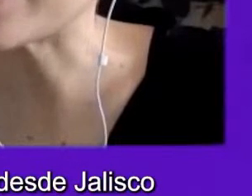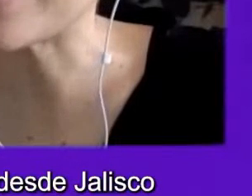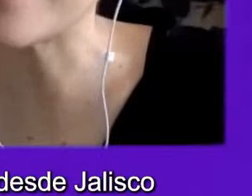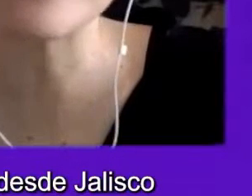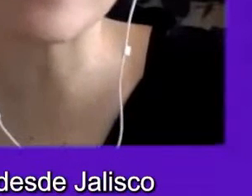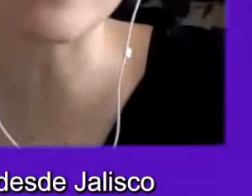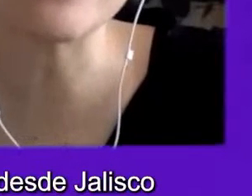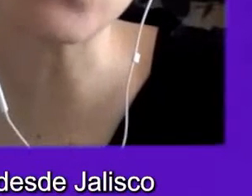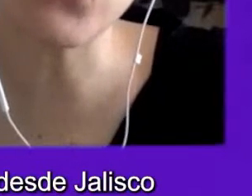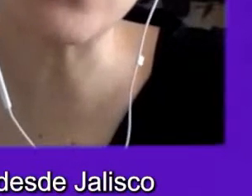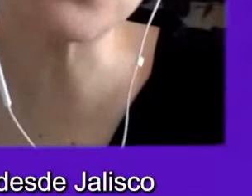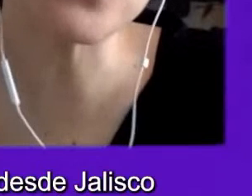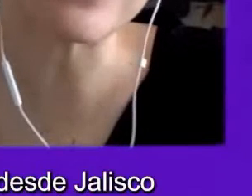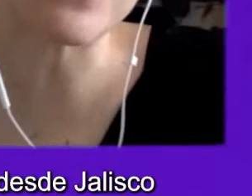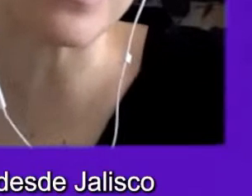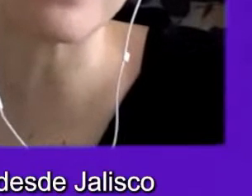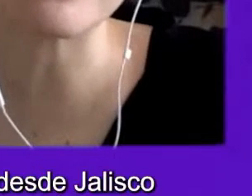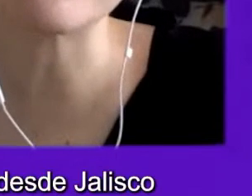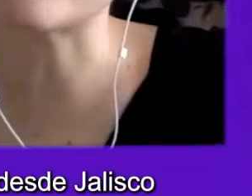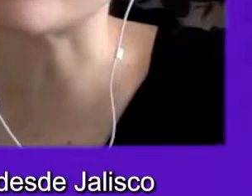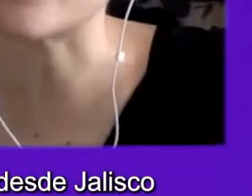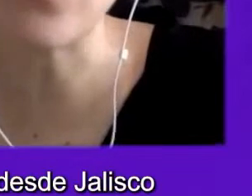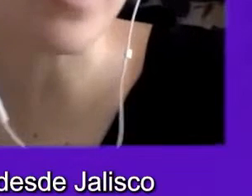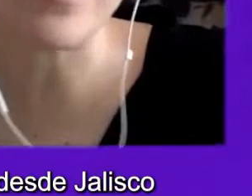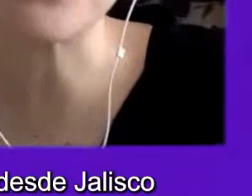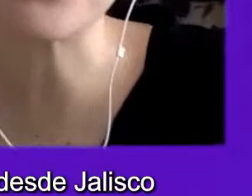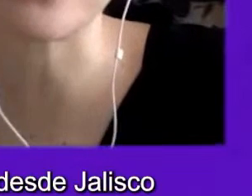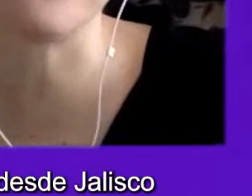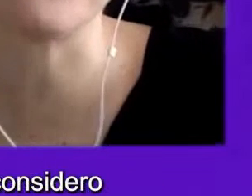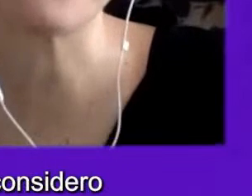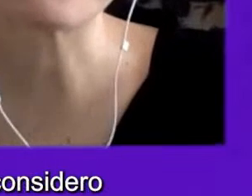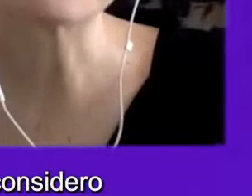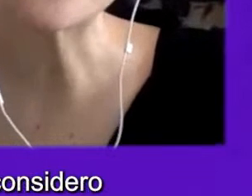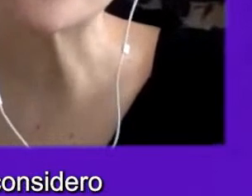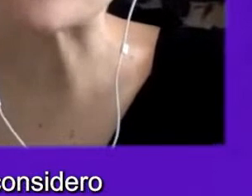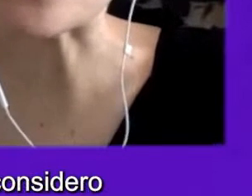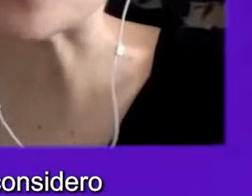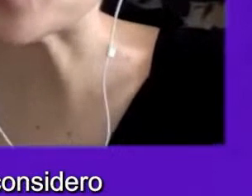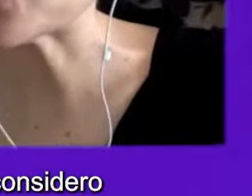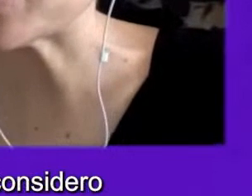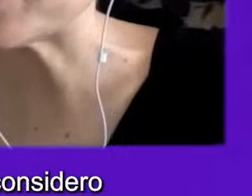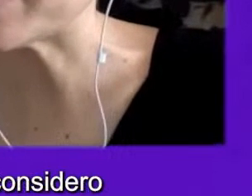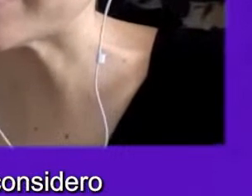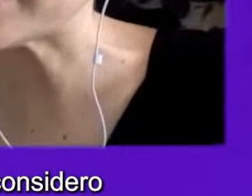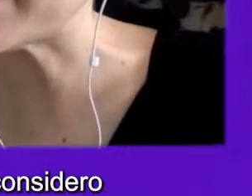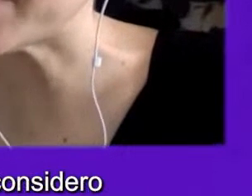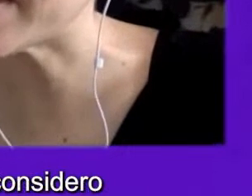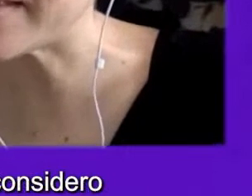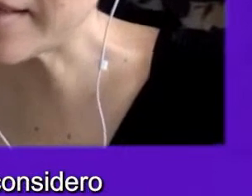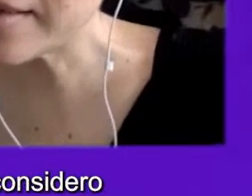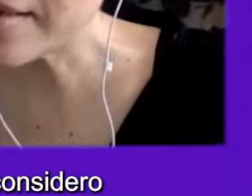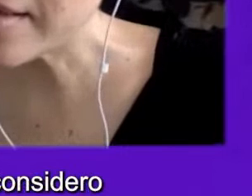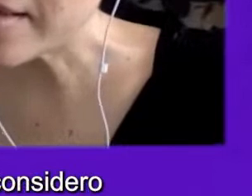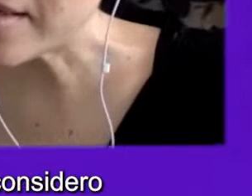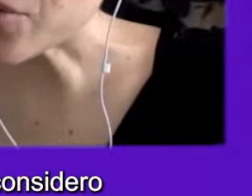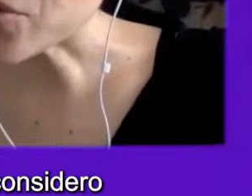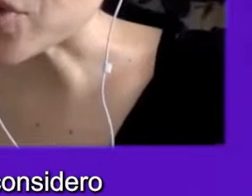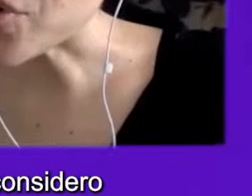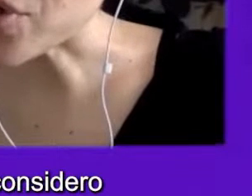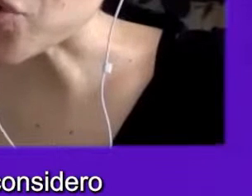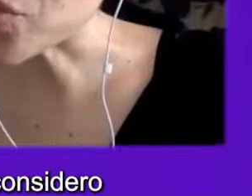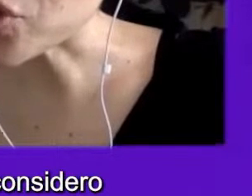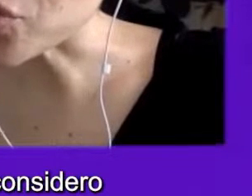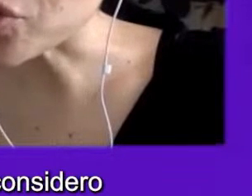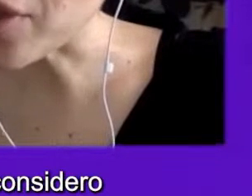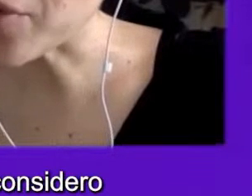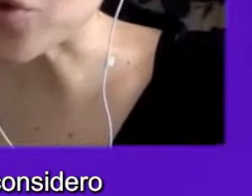gestor que trabaja desde Jalisco a uno que trabaja desde Oaxaca, por ejemplo. Nuestros contextos son diferentes y al final